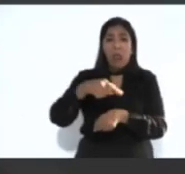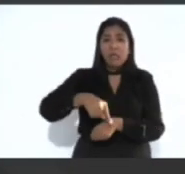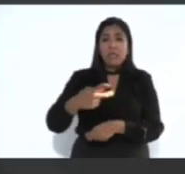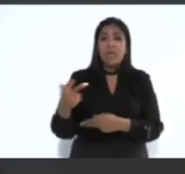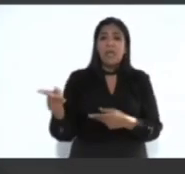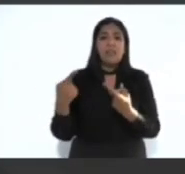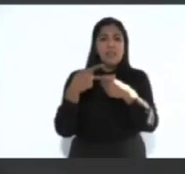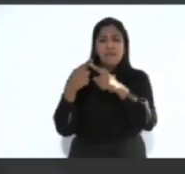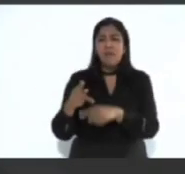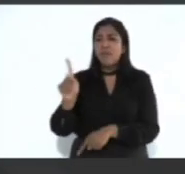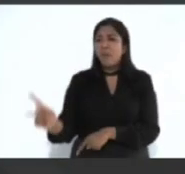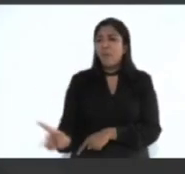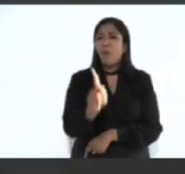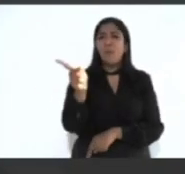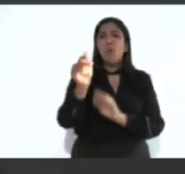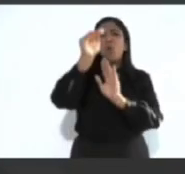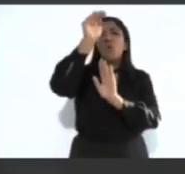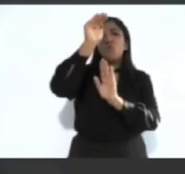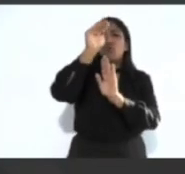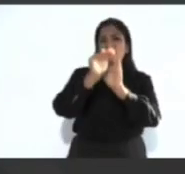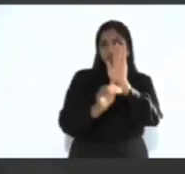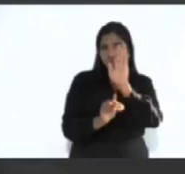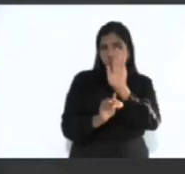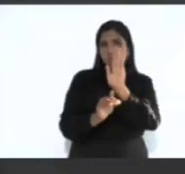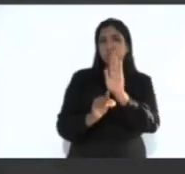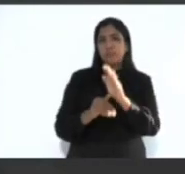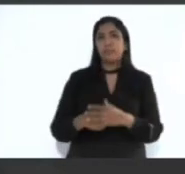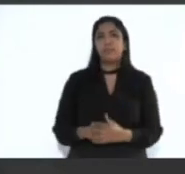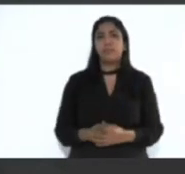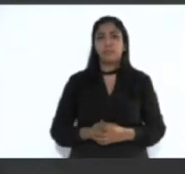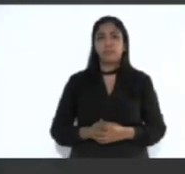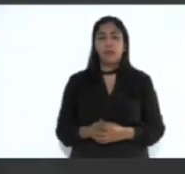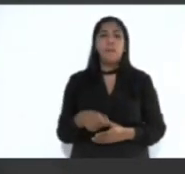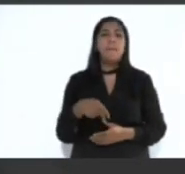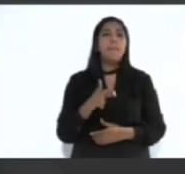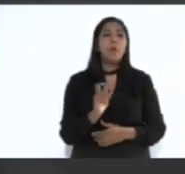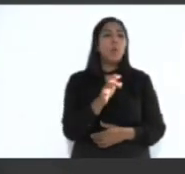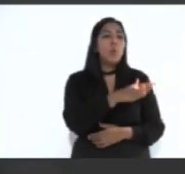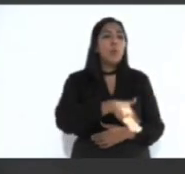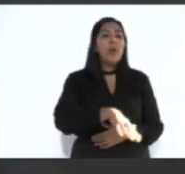comunidades desconectadas. Sin duda, estas acciones